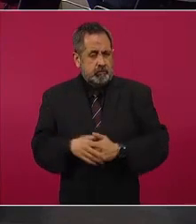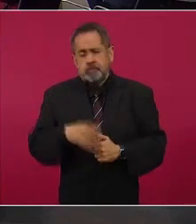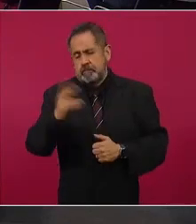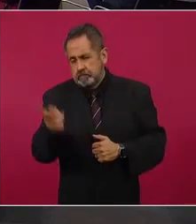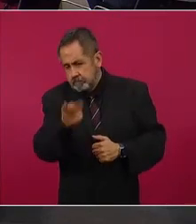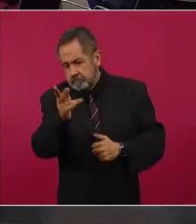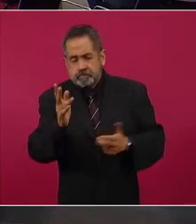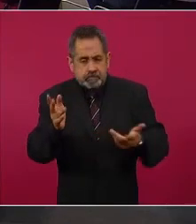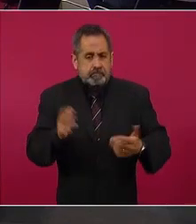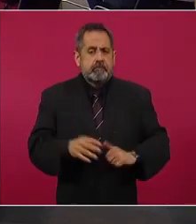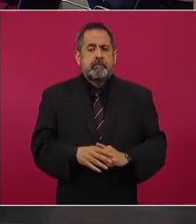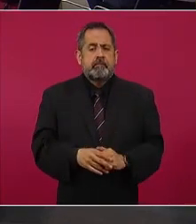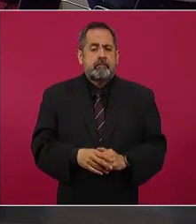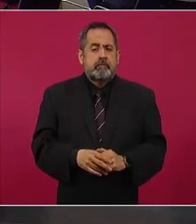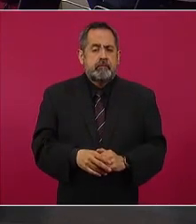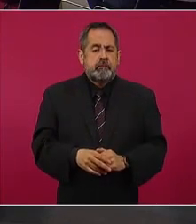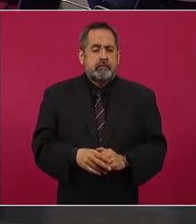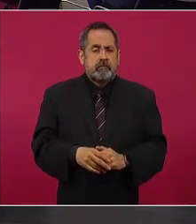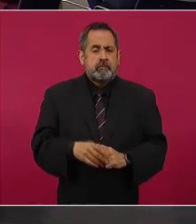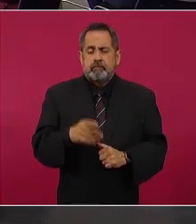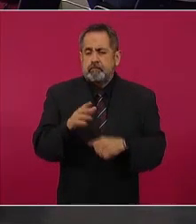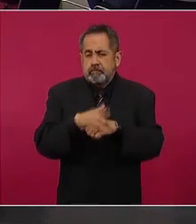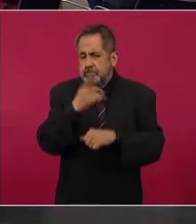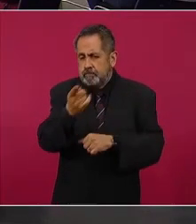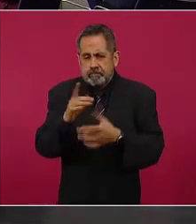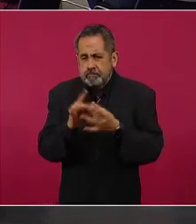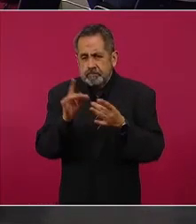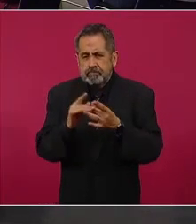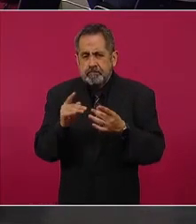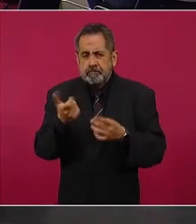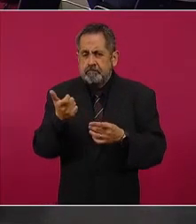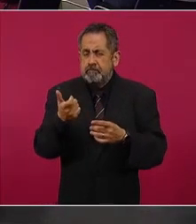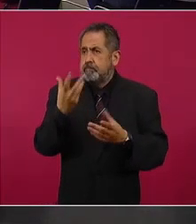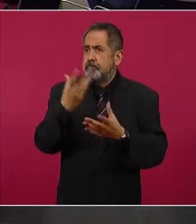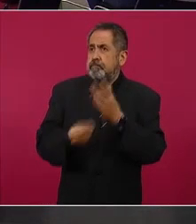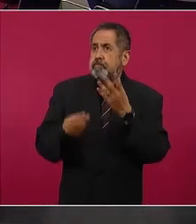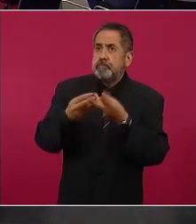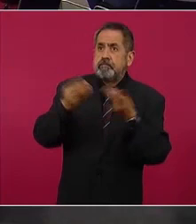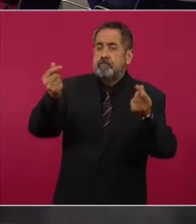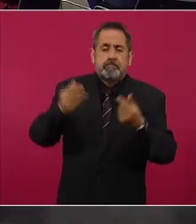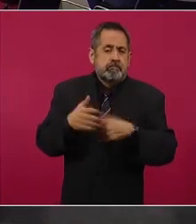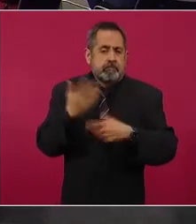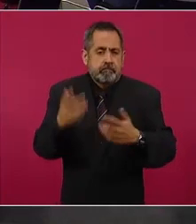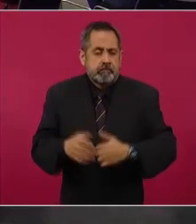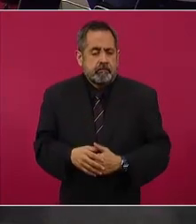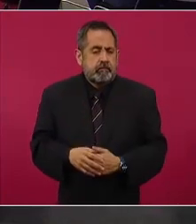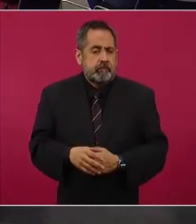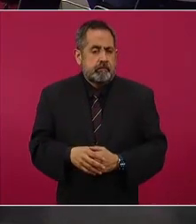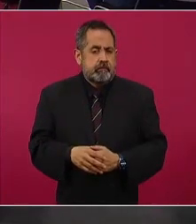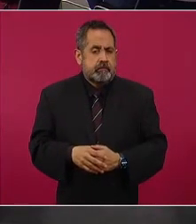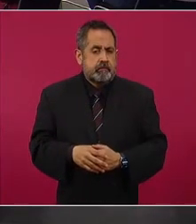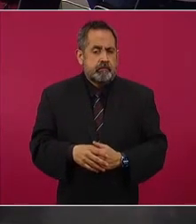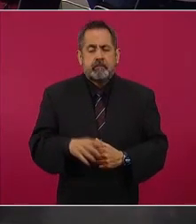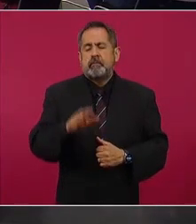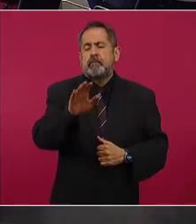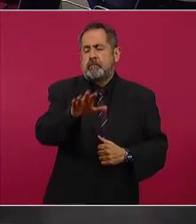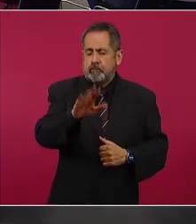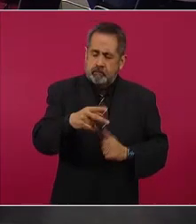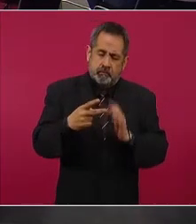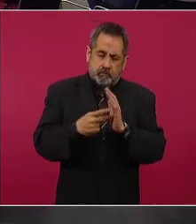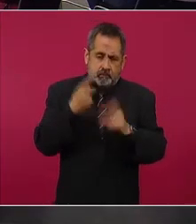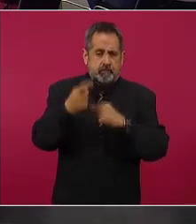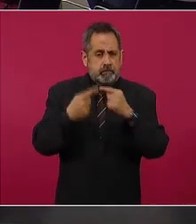pregunta es con esta explicación al respecto bueno yo reitero que las finanzas nacionales